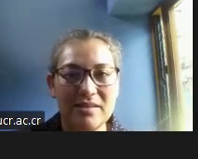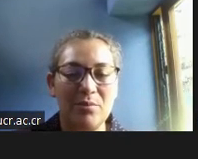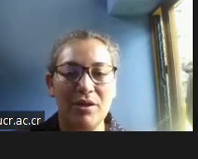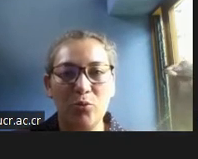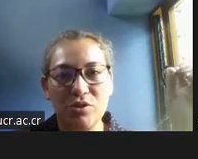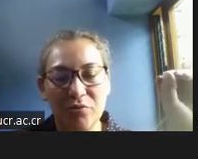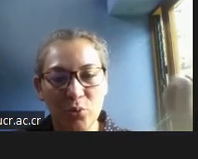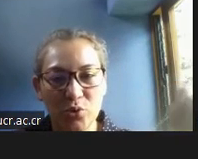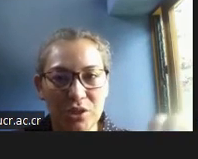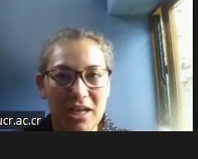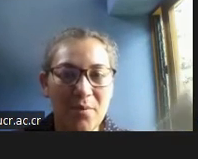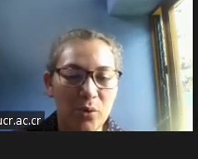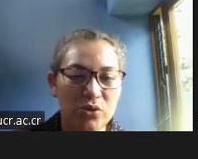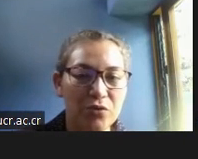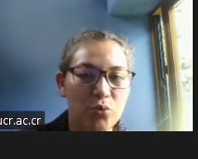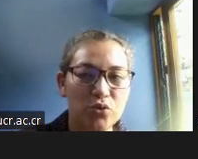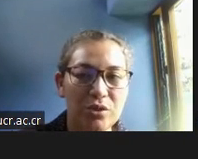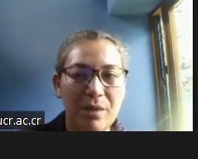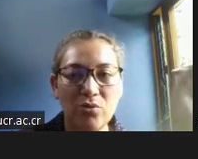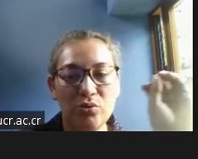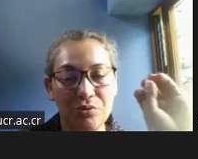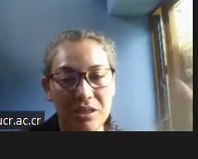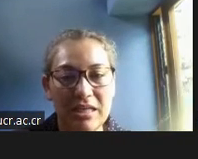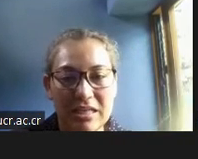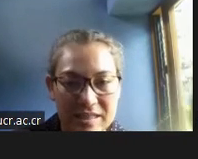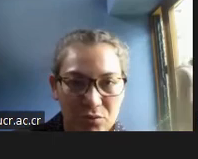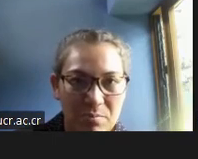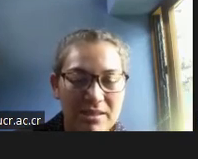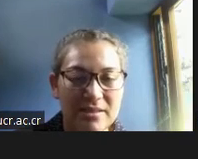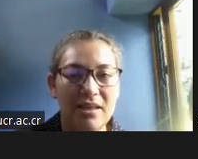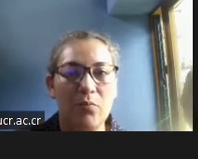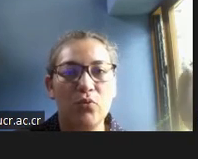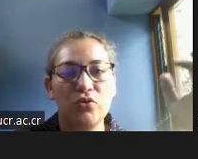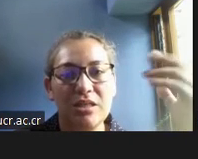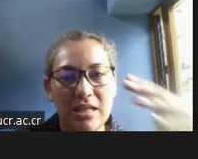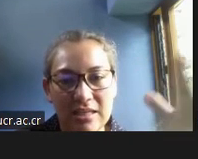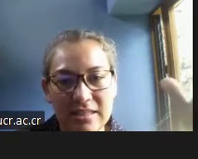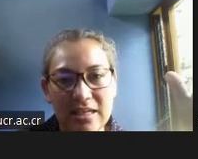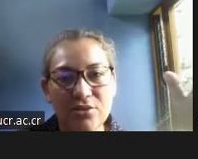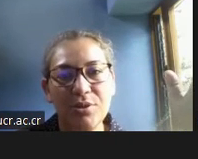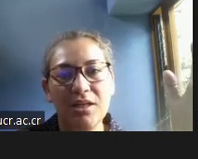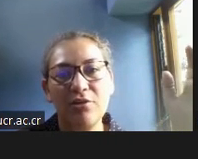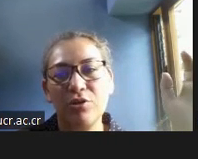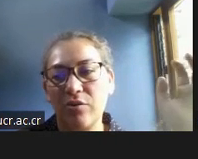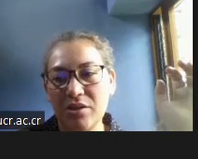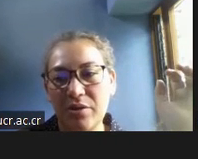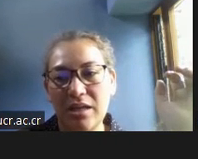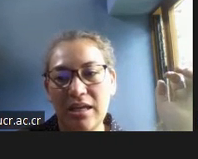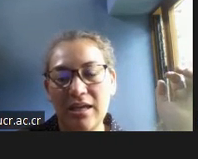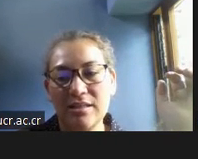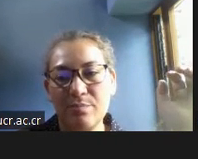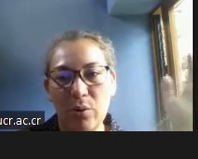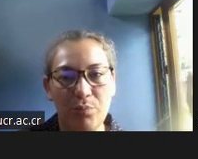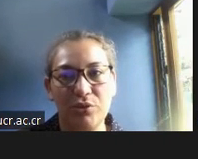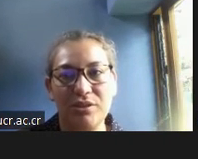estas mezclas, ¿verdad? Usar recursos de Canva, usar recursos de Powtoon y hacer una mezcla de ambos. Y en este caso, ¿verdad? Lo que vamos a